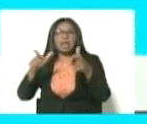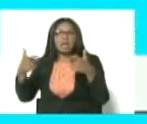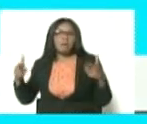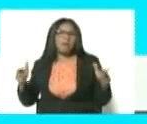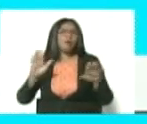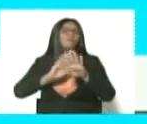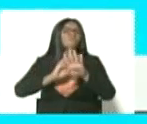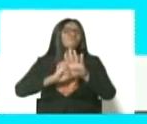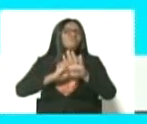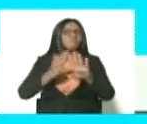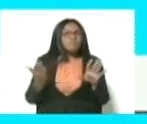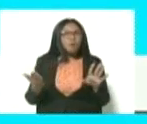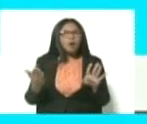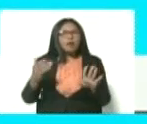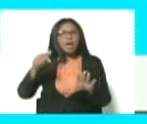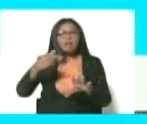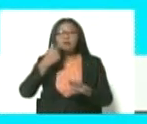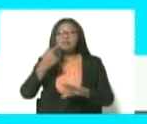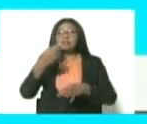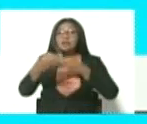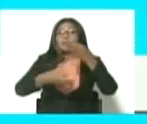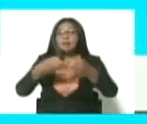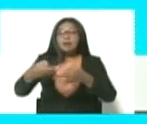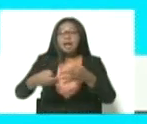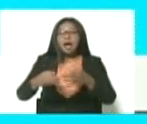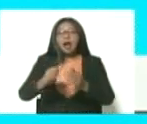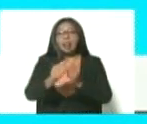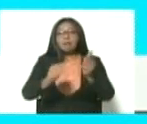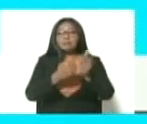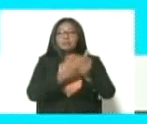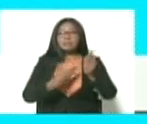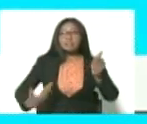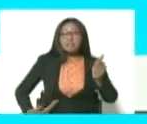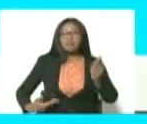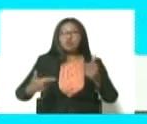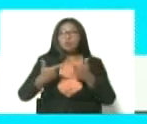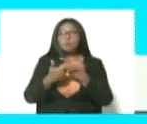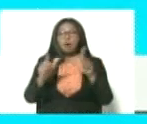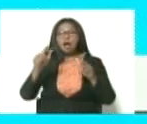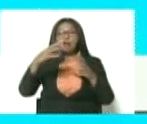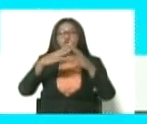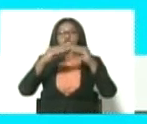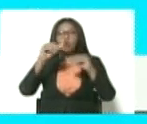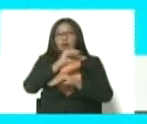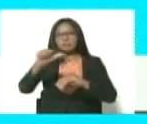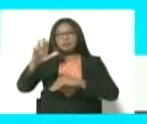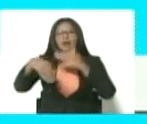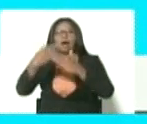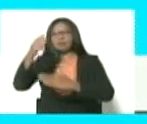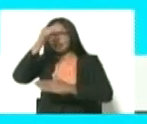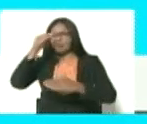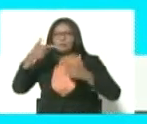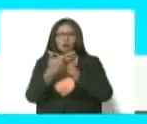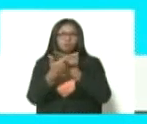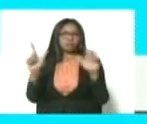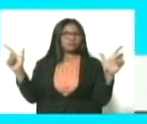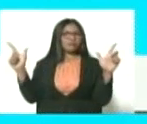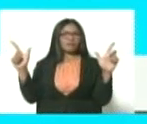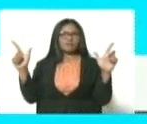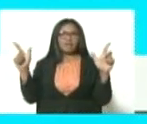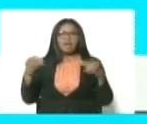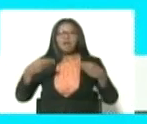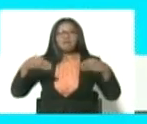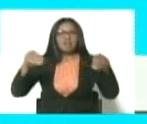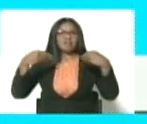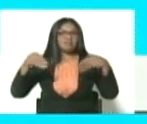estaba diciendo a la vicepresidenta que anuncie que vamos a extender la flexibilización toda la semana hasta el domingo. Hasta el